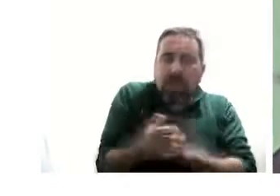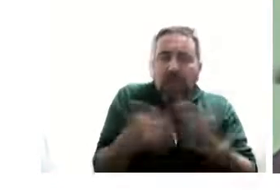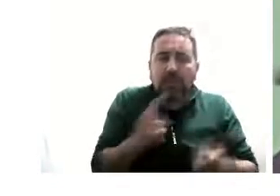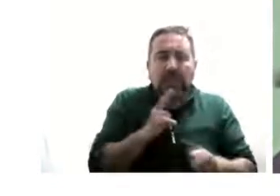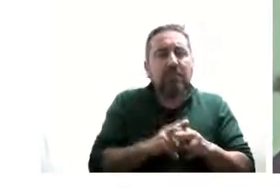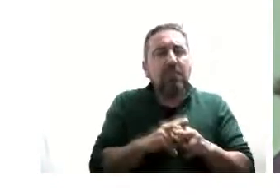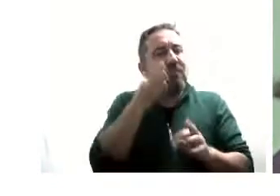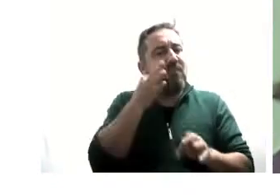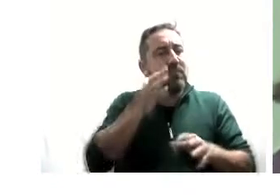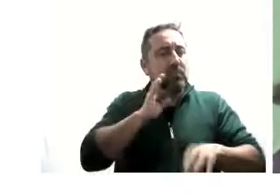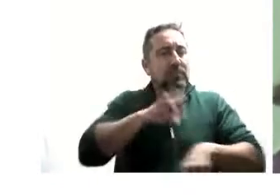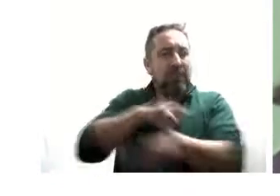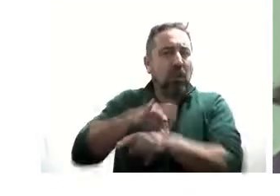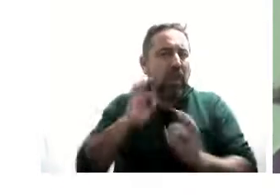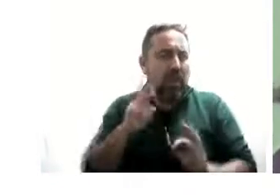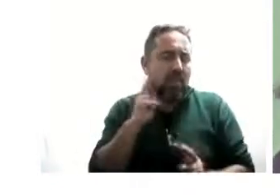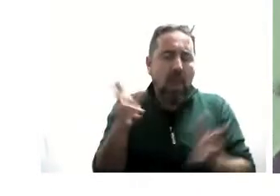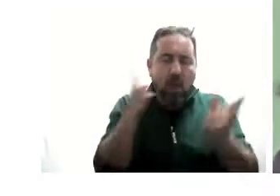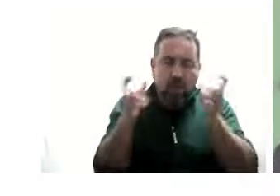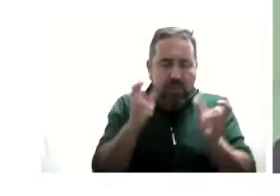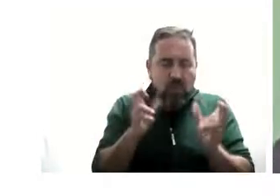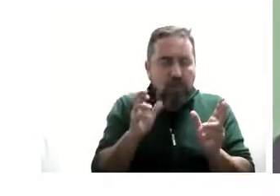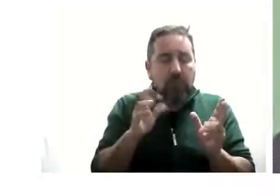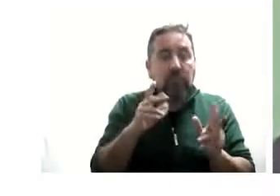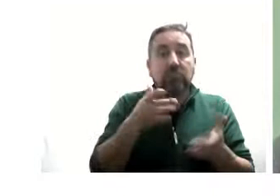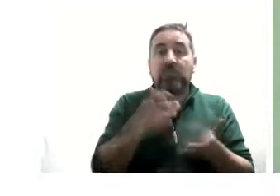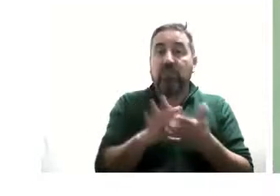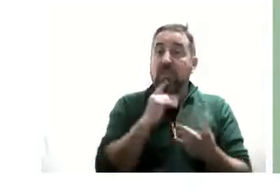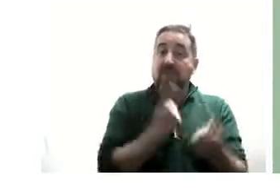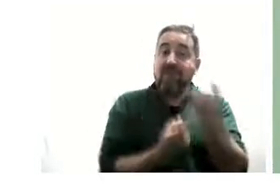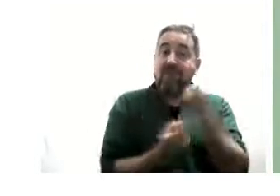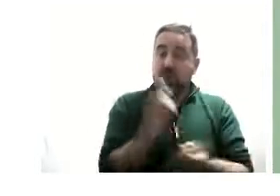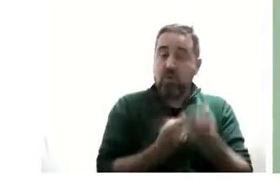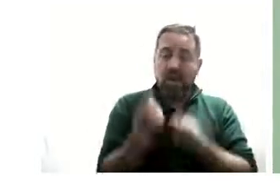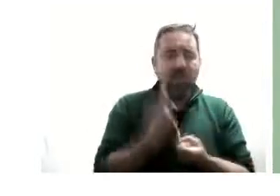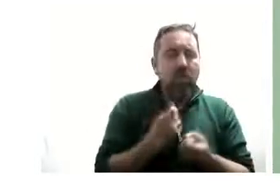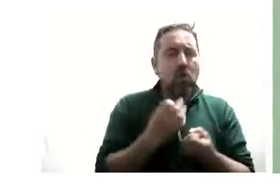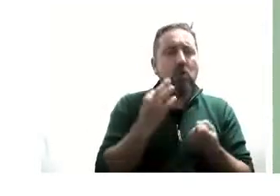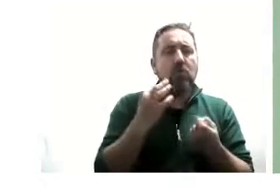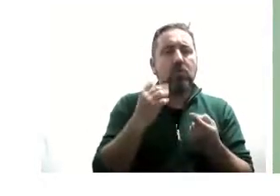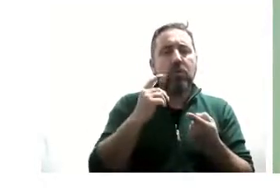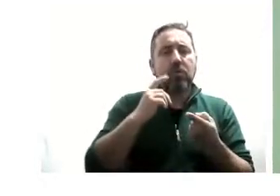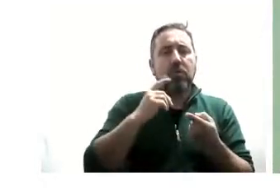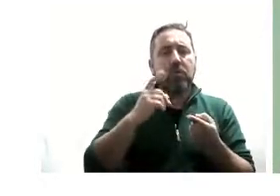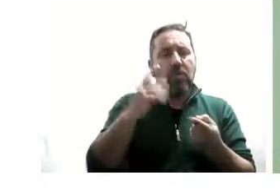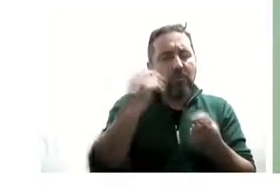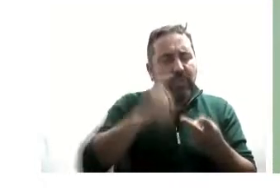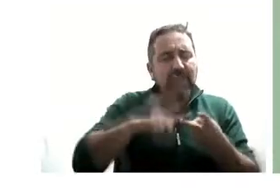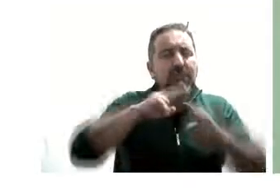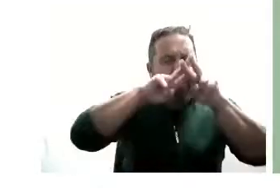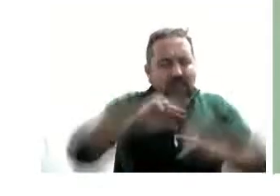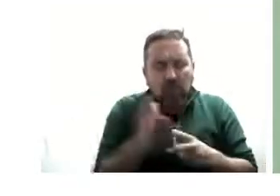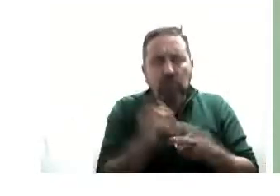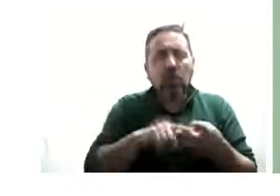fisiopatología de la audición, lo que nos aporta de información y de criterios en relación con el diagnóstico, con